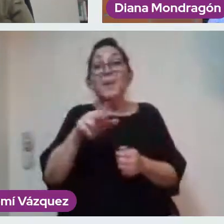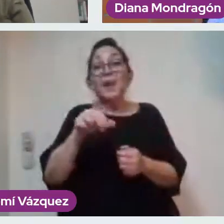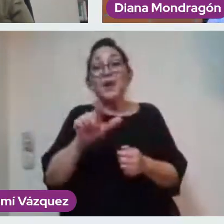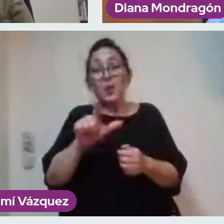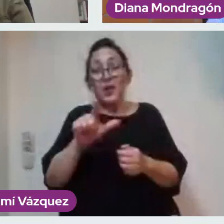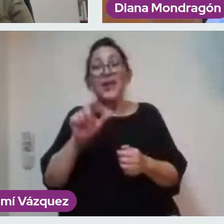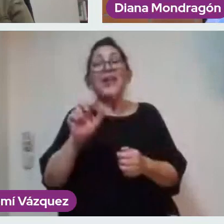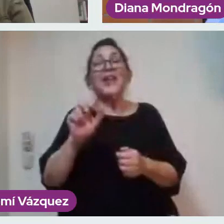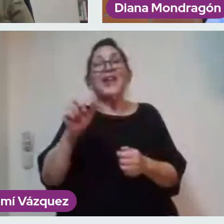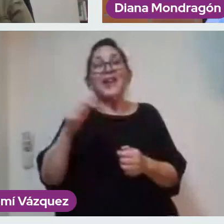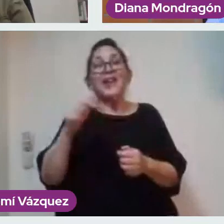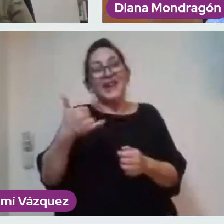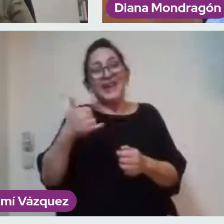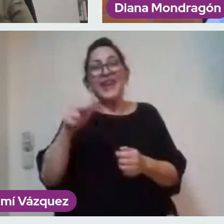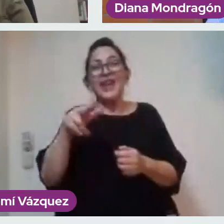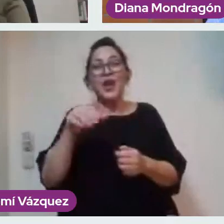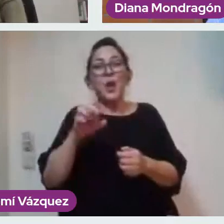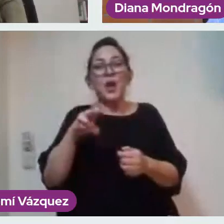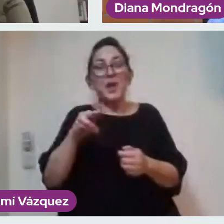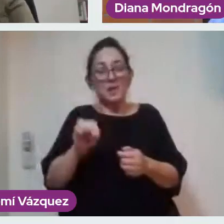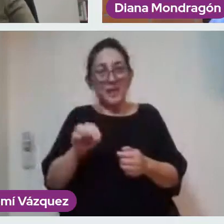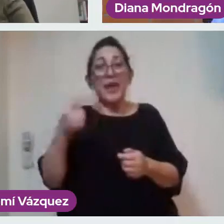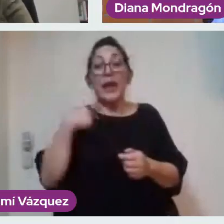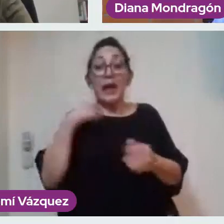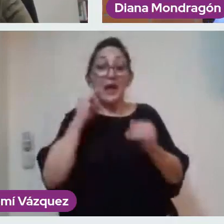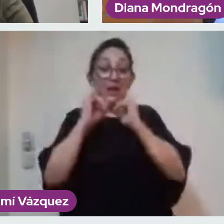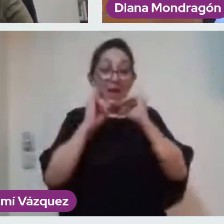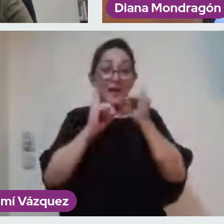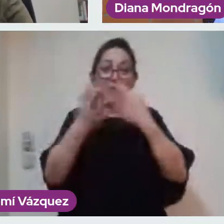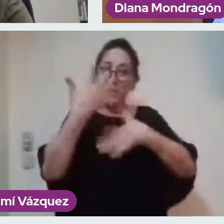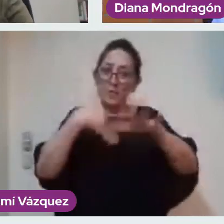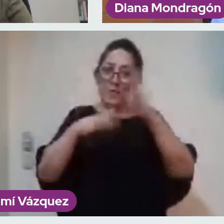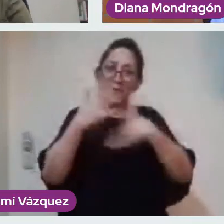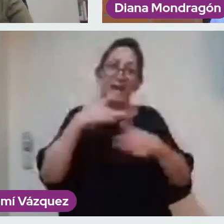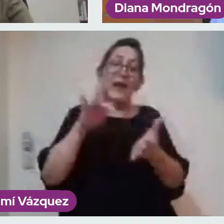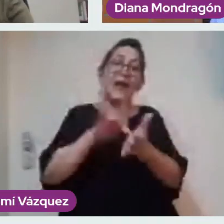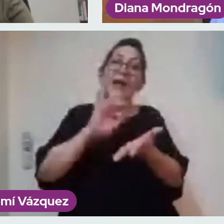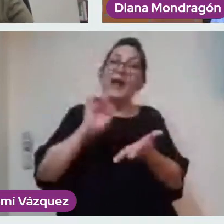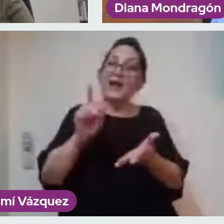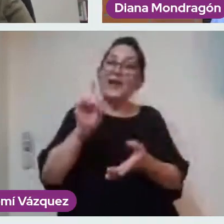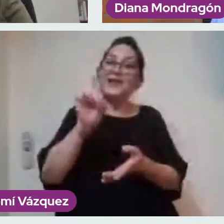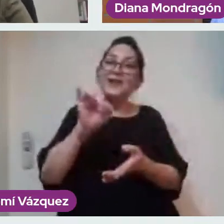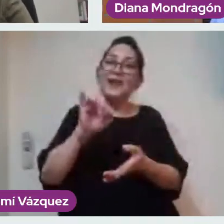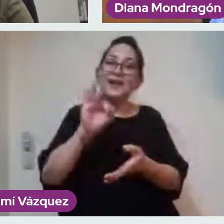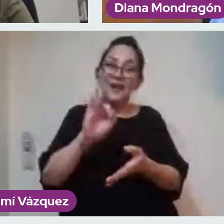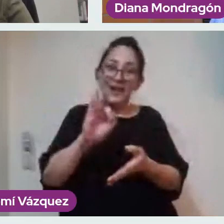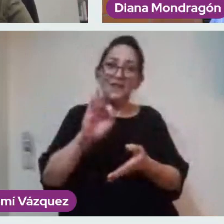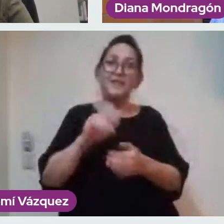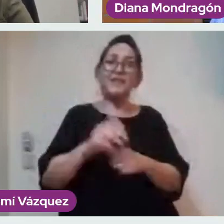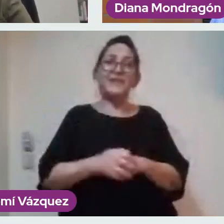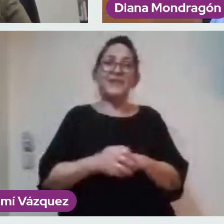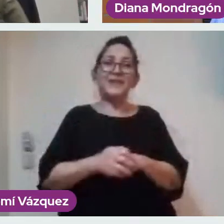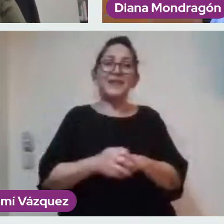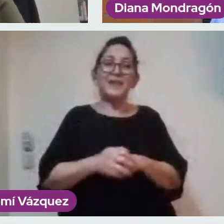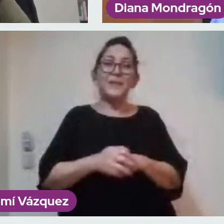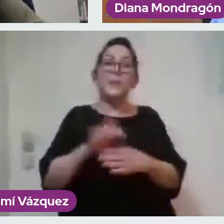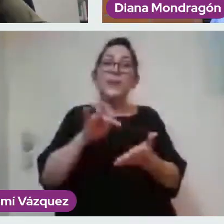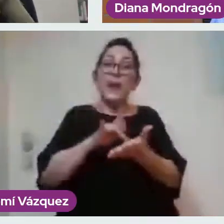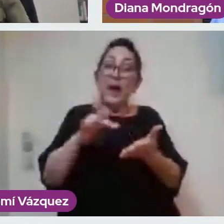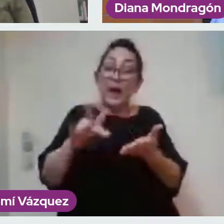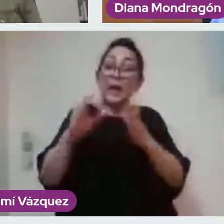estuvieron en la interpretación en lengua de señas mexicanas. Gracias al DIF Ciudad de México por esta colaboración. Gracias a Comunicación Social,